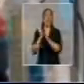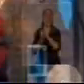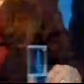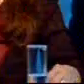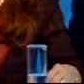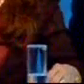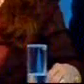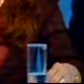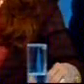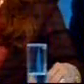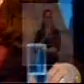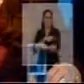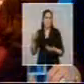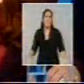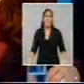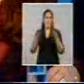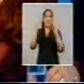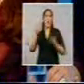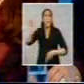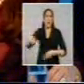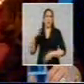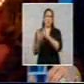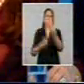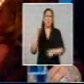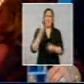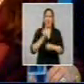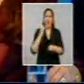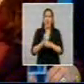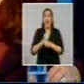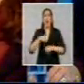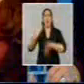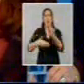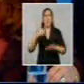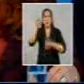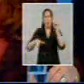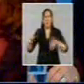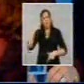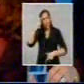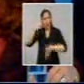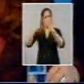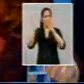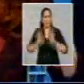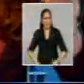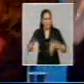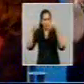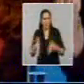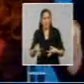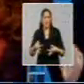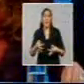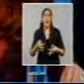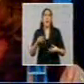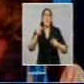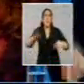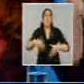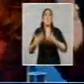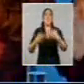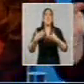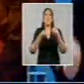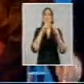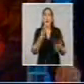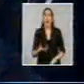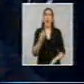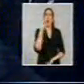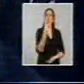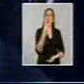con potencia que genere trabajo, conocimiento y valor agregado. Dos laboratorios, uno